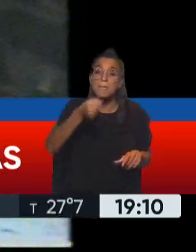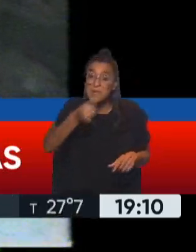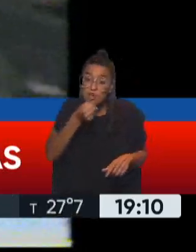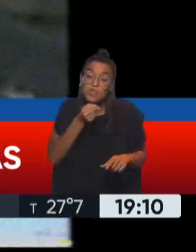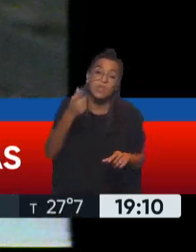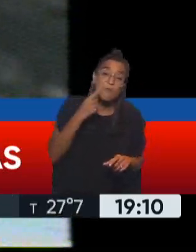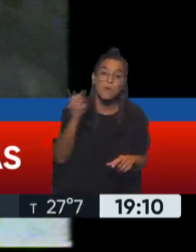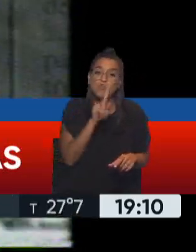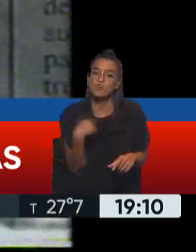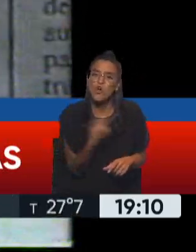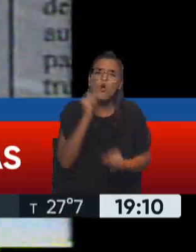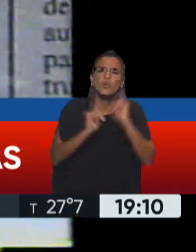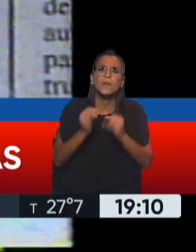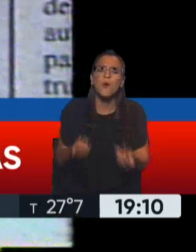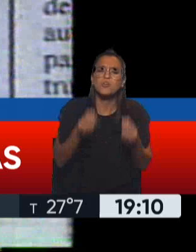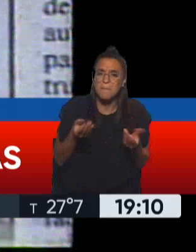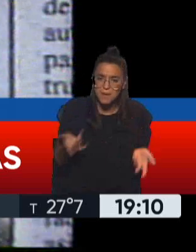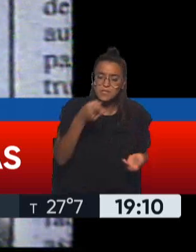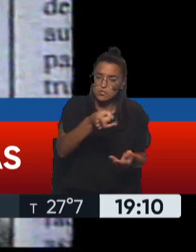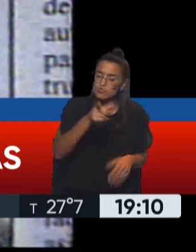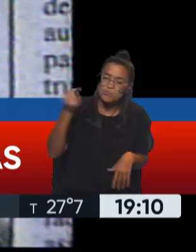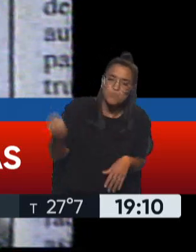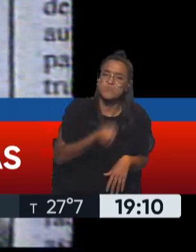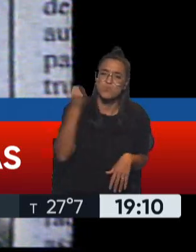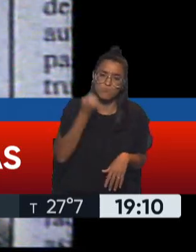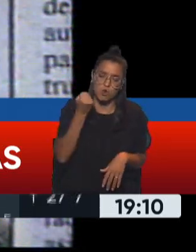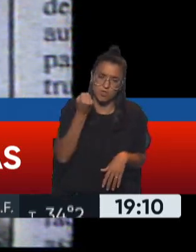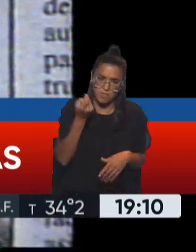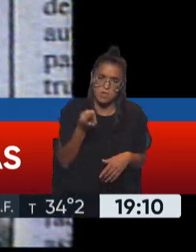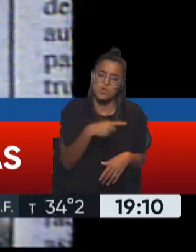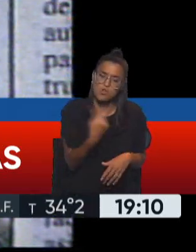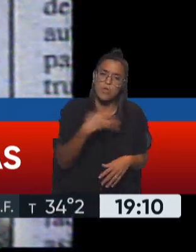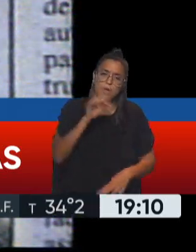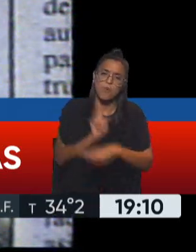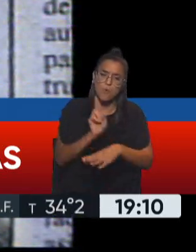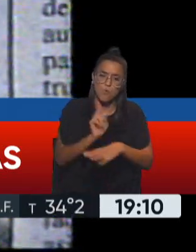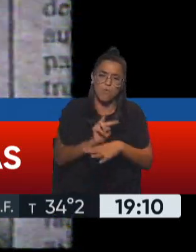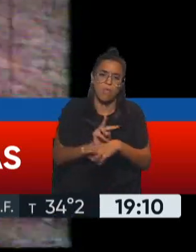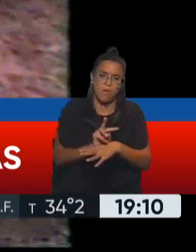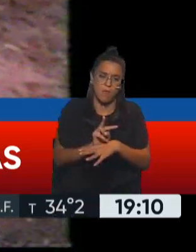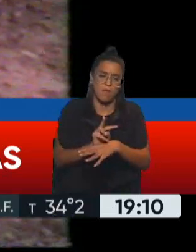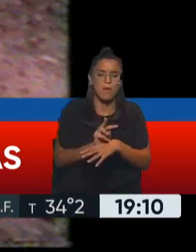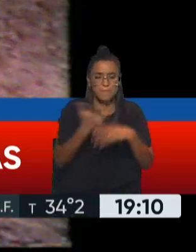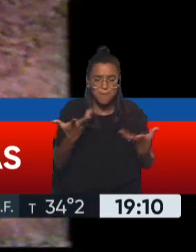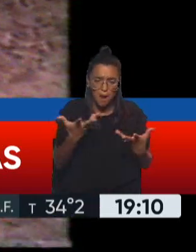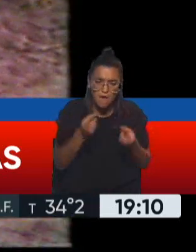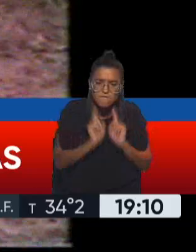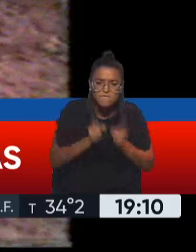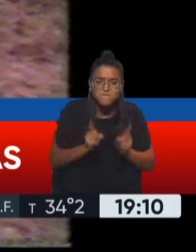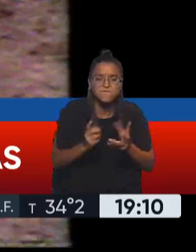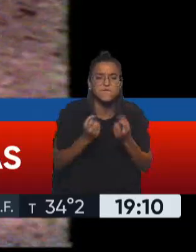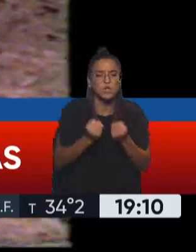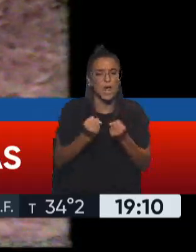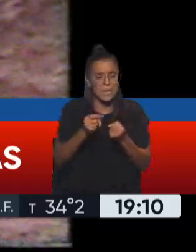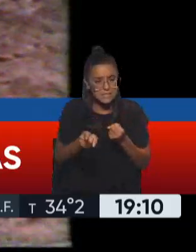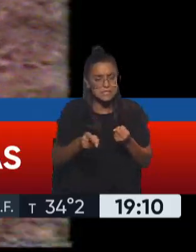periodistas, contamos lo que pasa, y eso es un pilar fundamental que tenemos que cuidar para sostener y